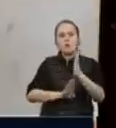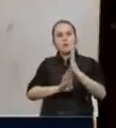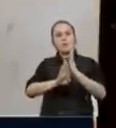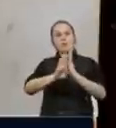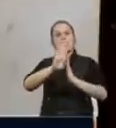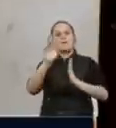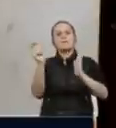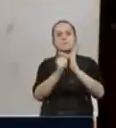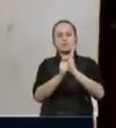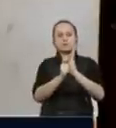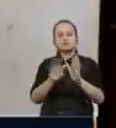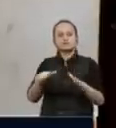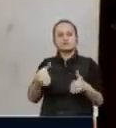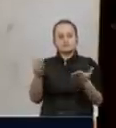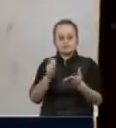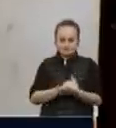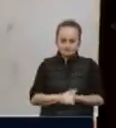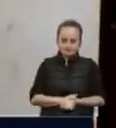ese punto?